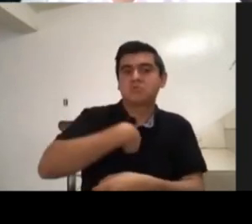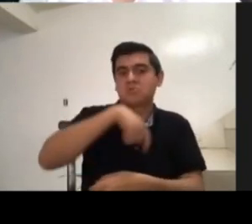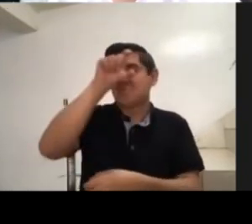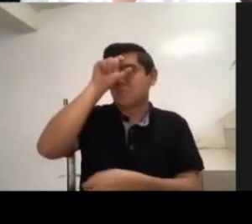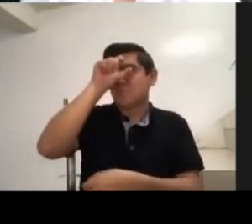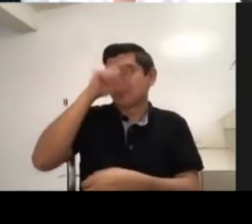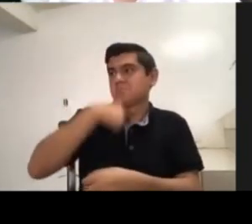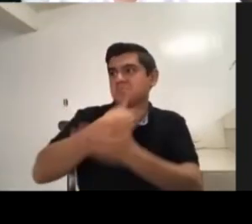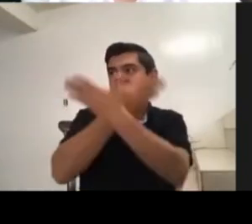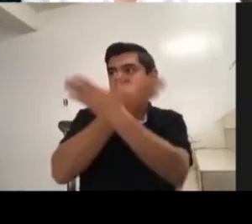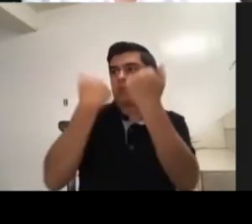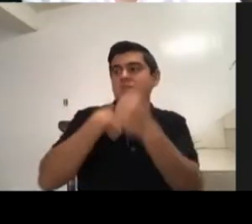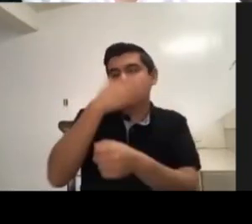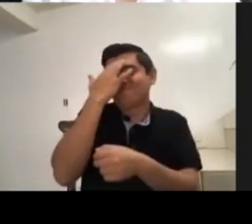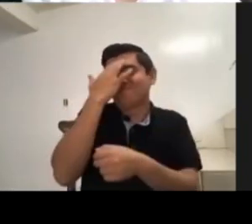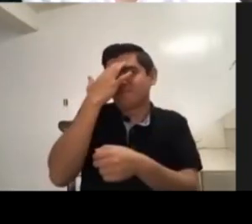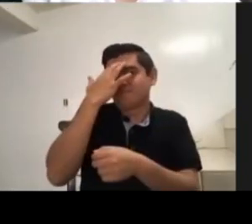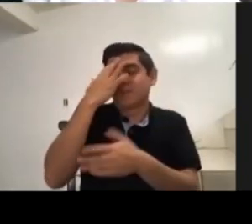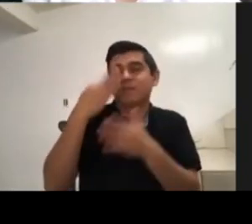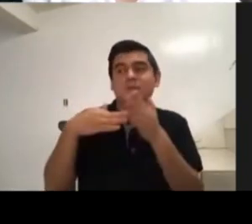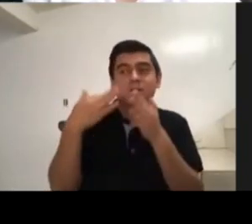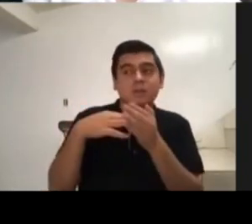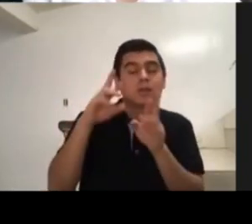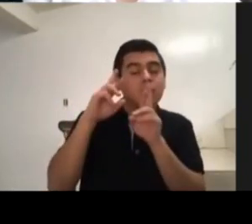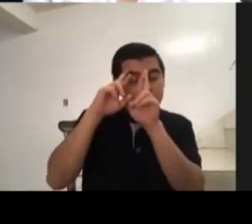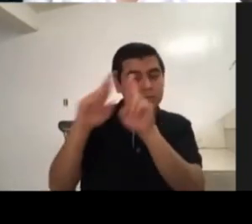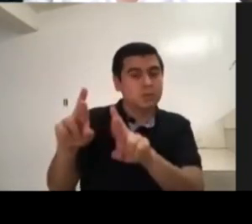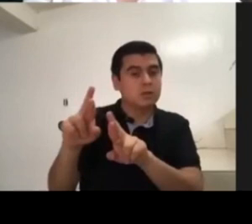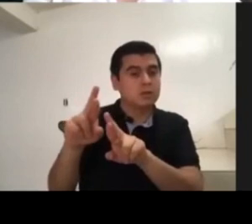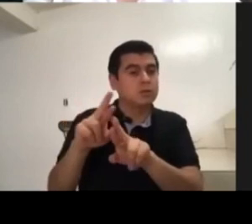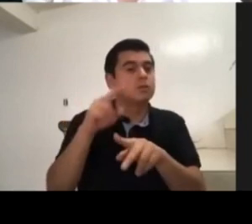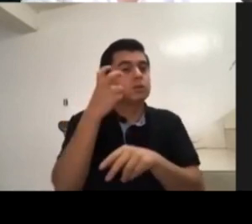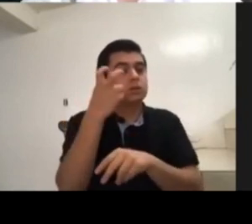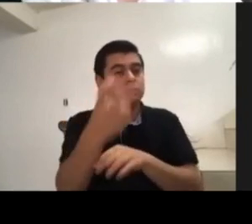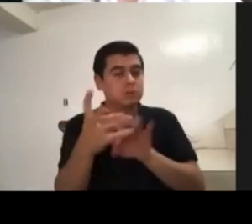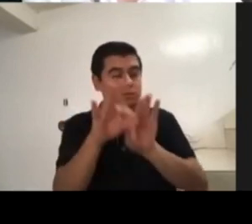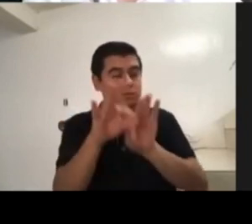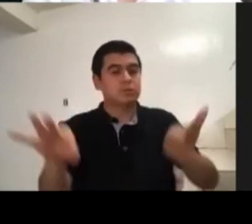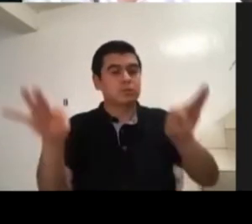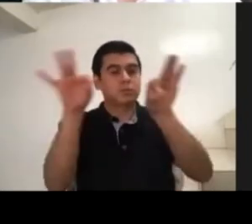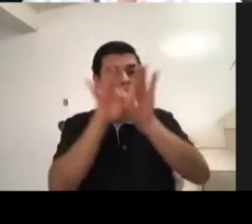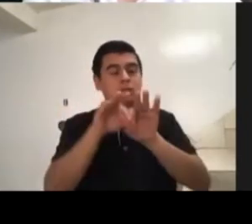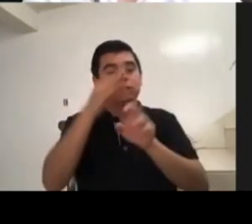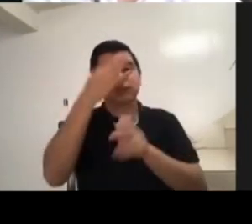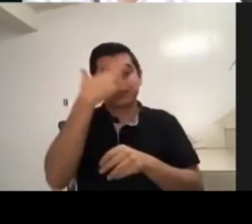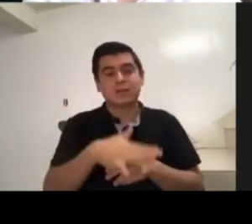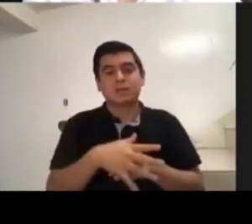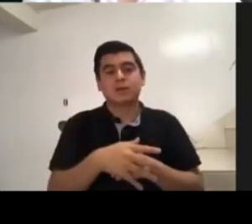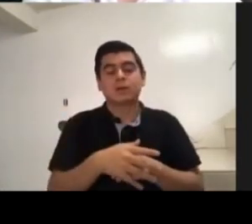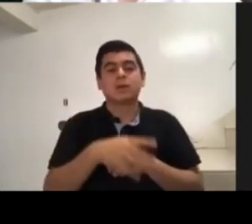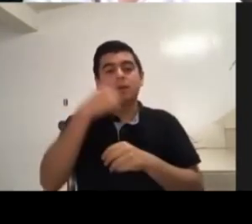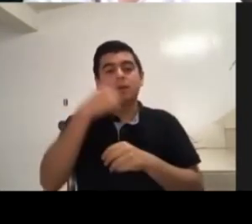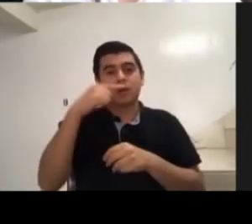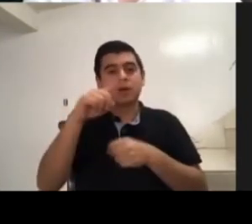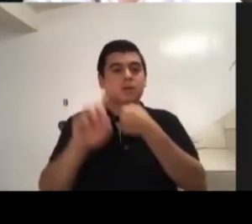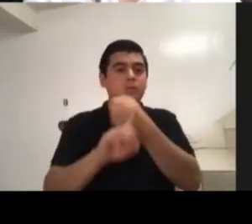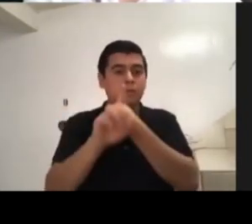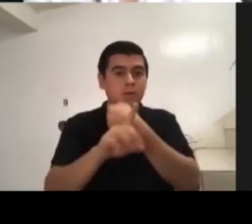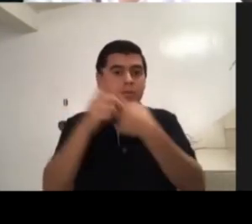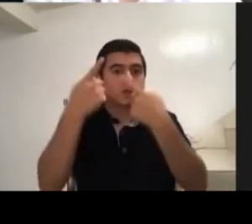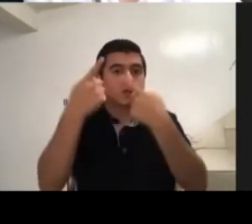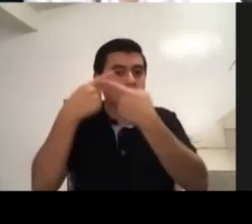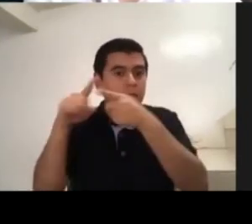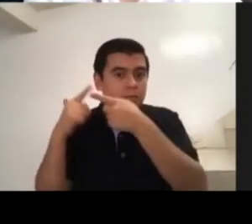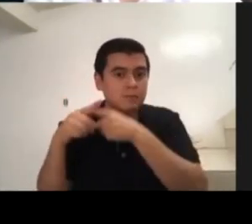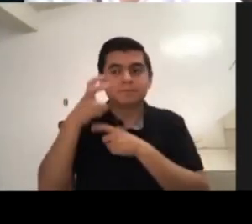respeto. Entonces, el primer punto es tratar de hacernos conscientes a todos de que ahí hay cosas, que ahí hay elementos que debemos